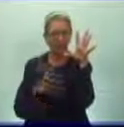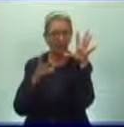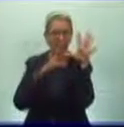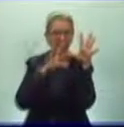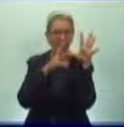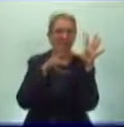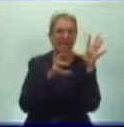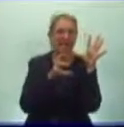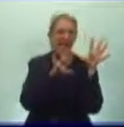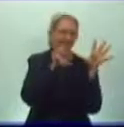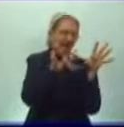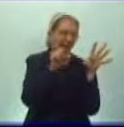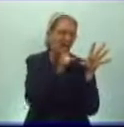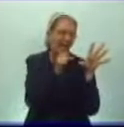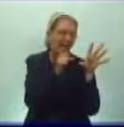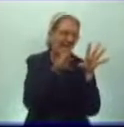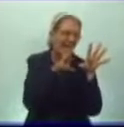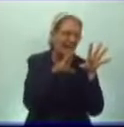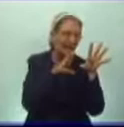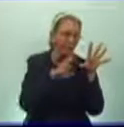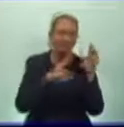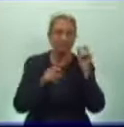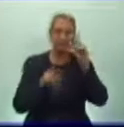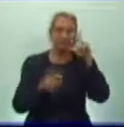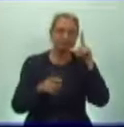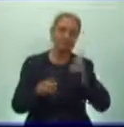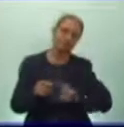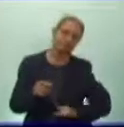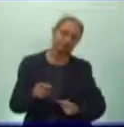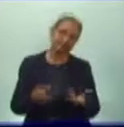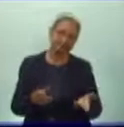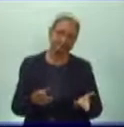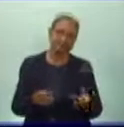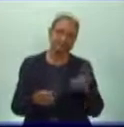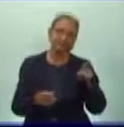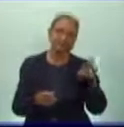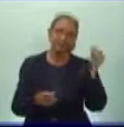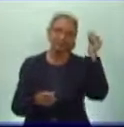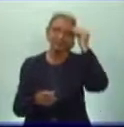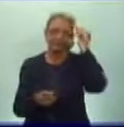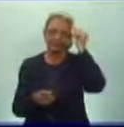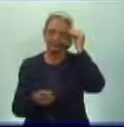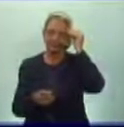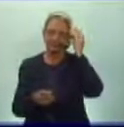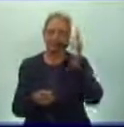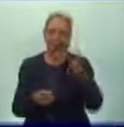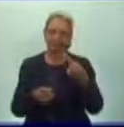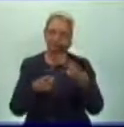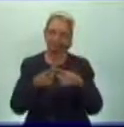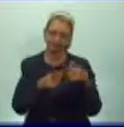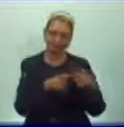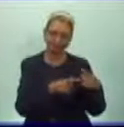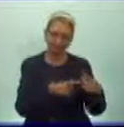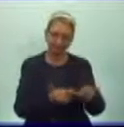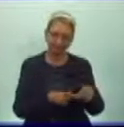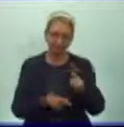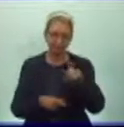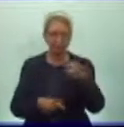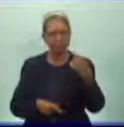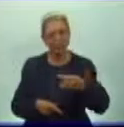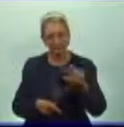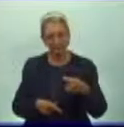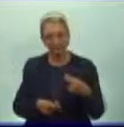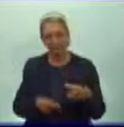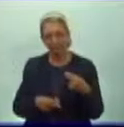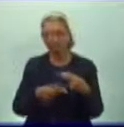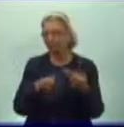Y le molestaron y despertaron, iban a despertar a los pichones. Ella aprendió a respetar a los demás. No debemos hacer lo